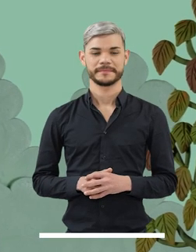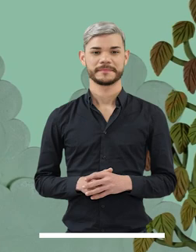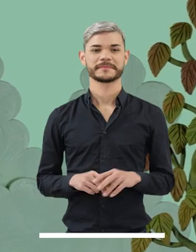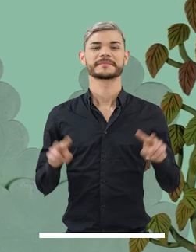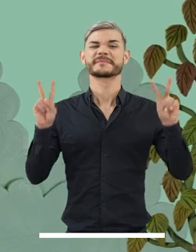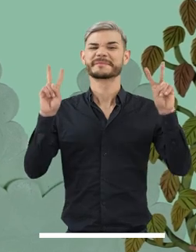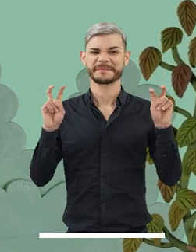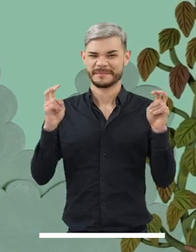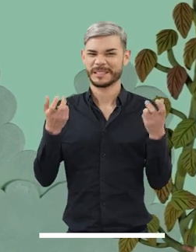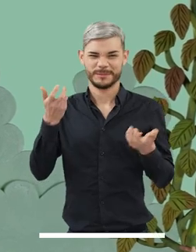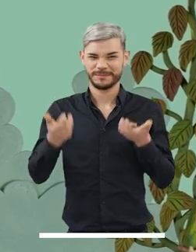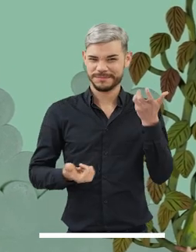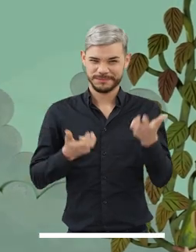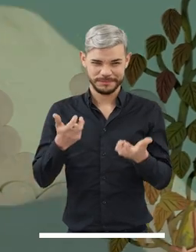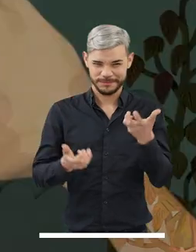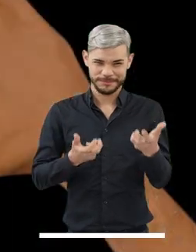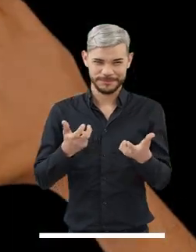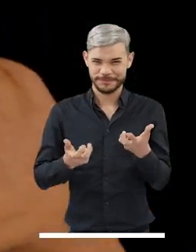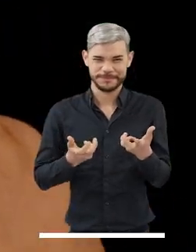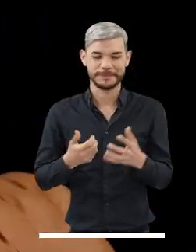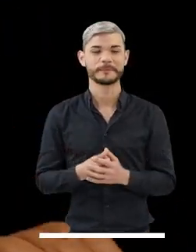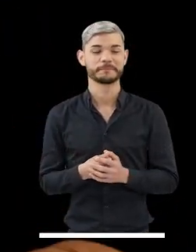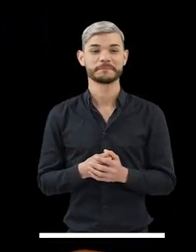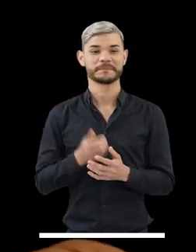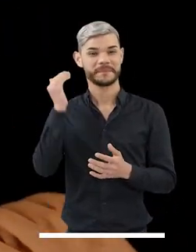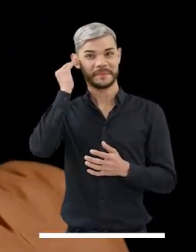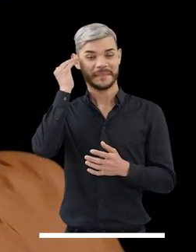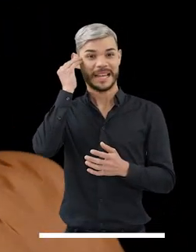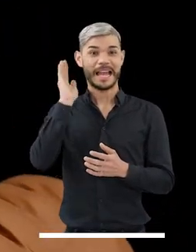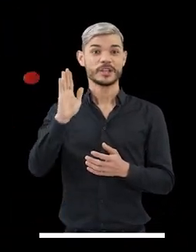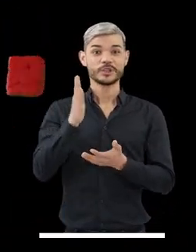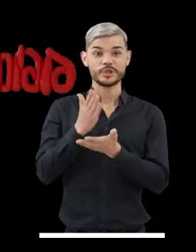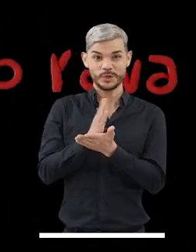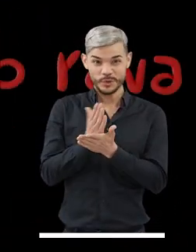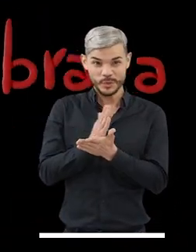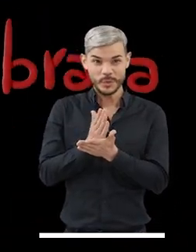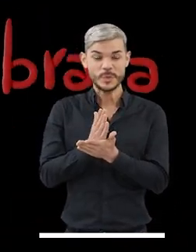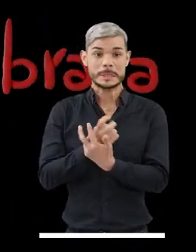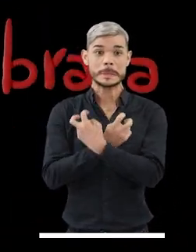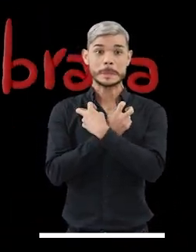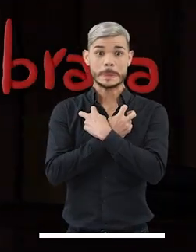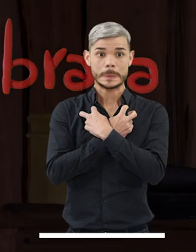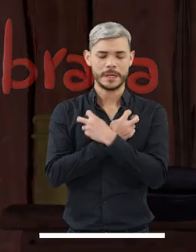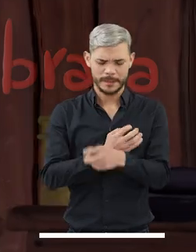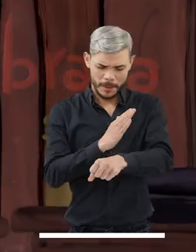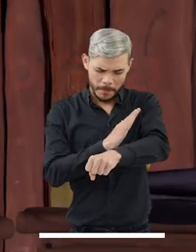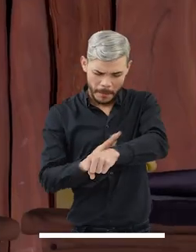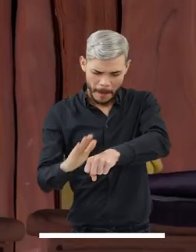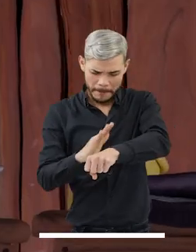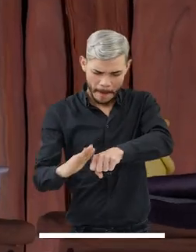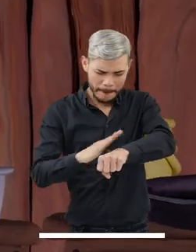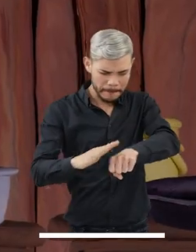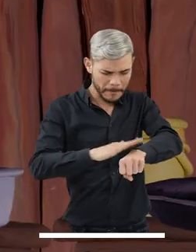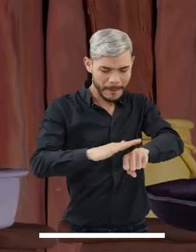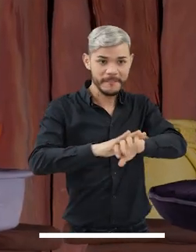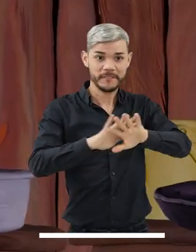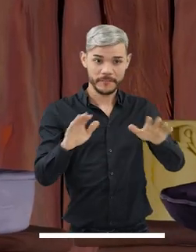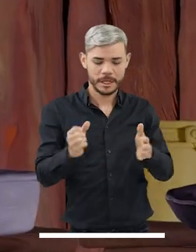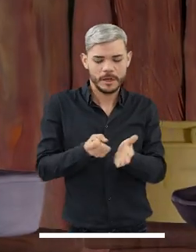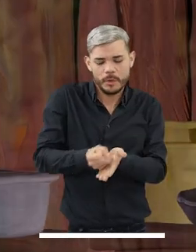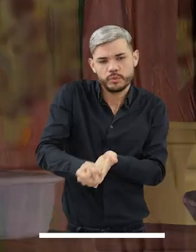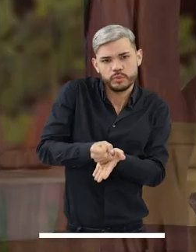La cocina. Tras pelar la venenosa yuca brava, las indígenas del Amazonas la rayan, pasan la